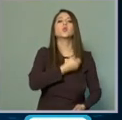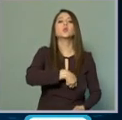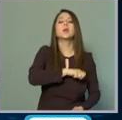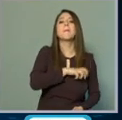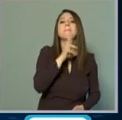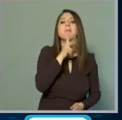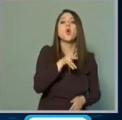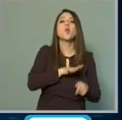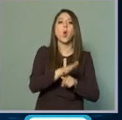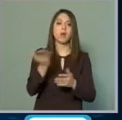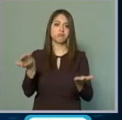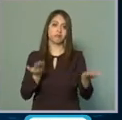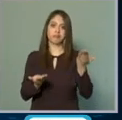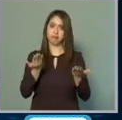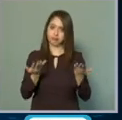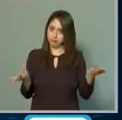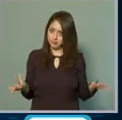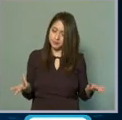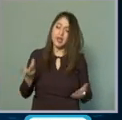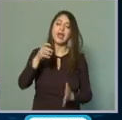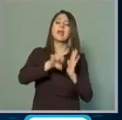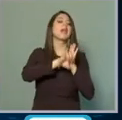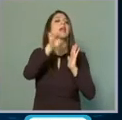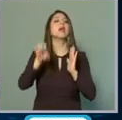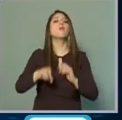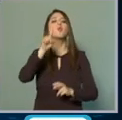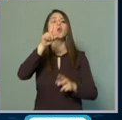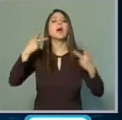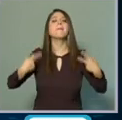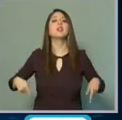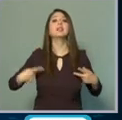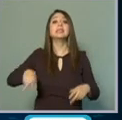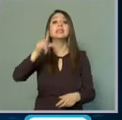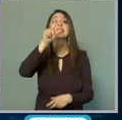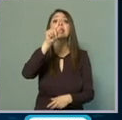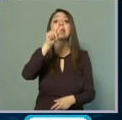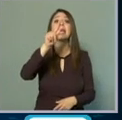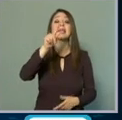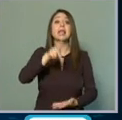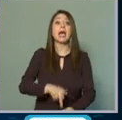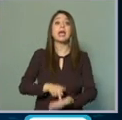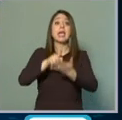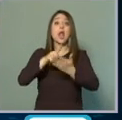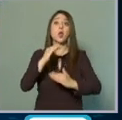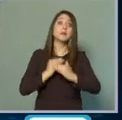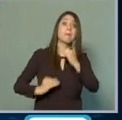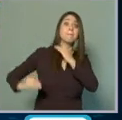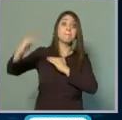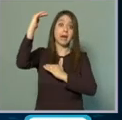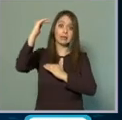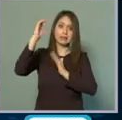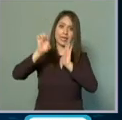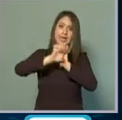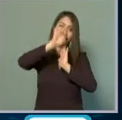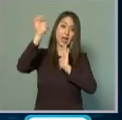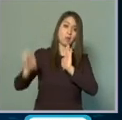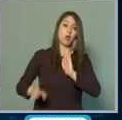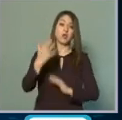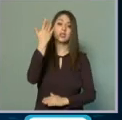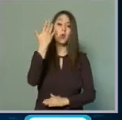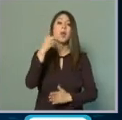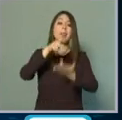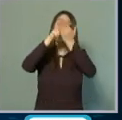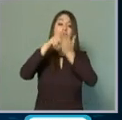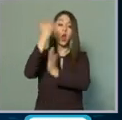que alguien tiene 70 kilos arriba. 70 kilos arriba. No, bueno. Si baja 50, pues